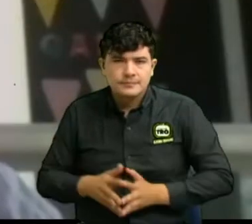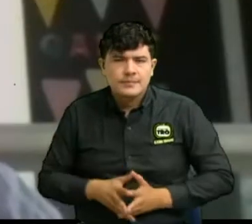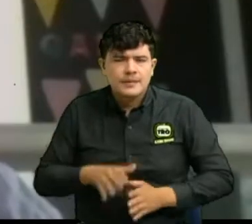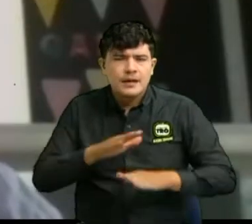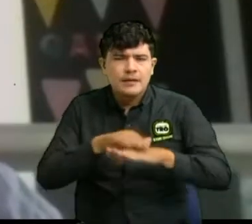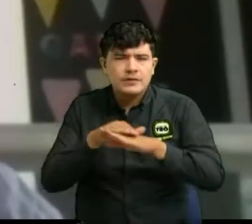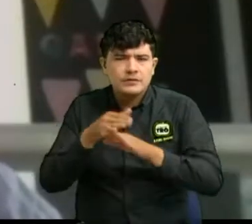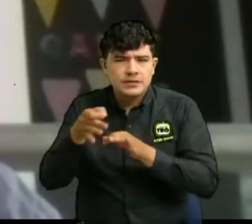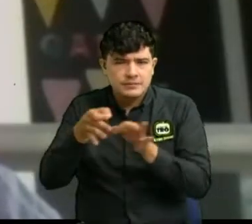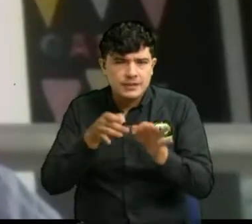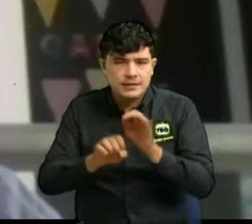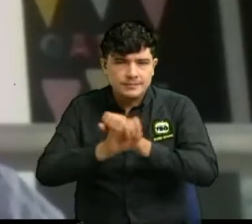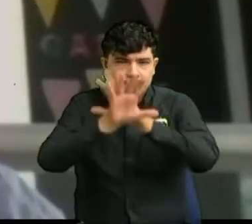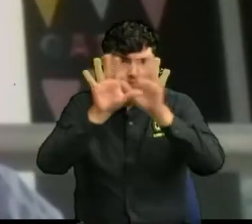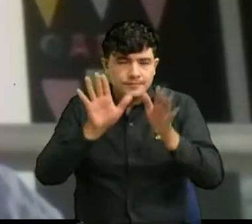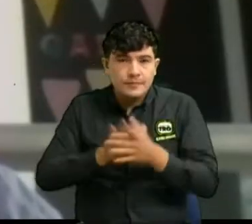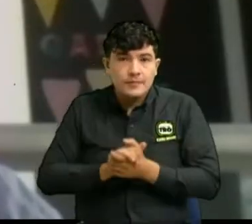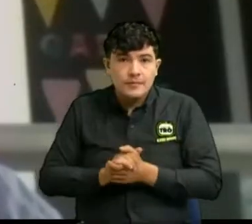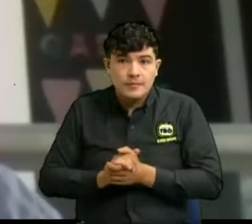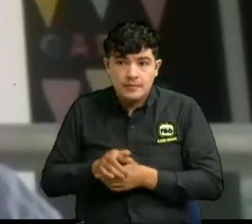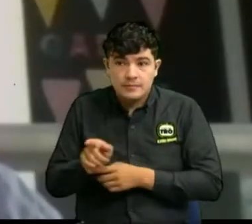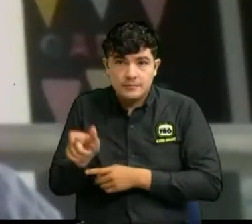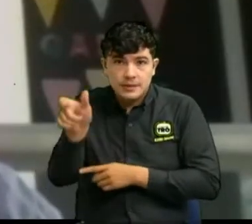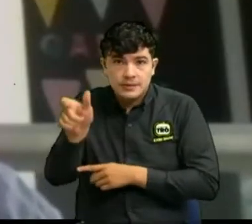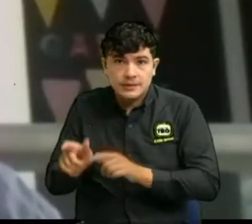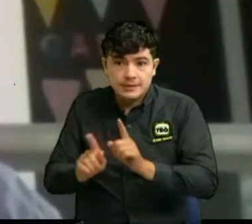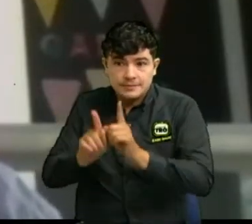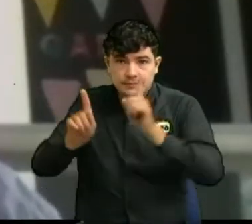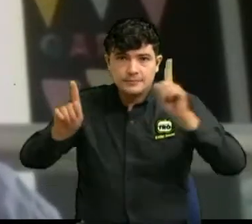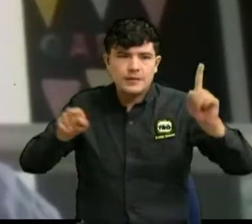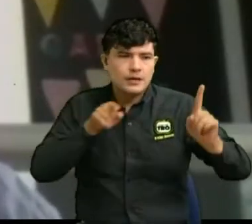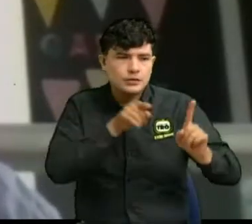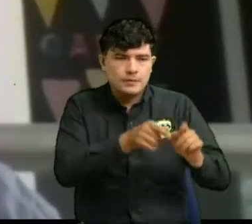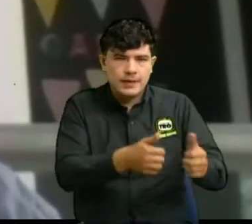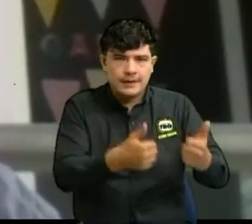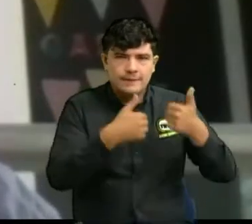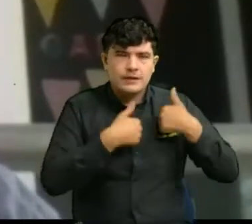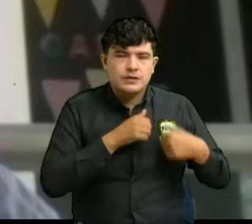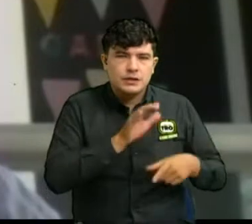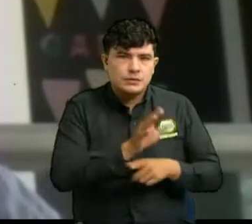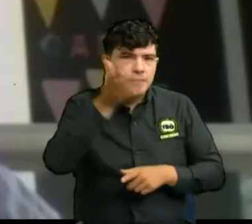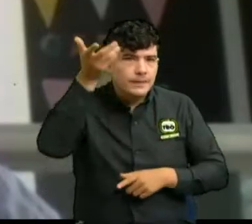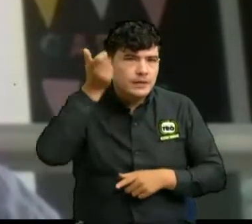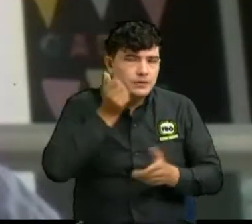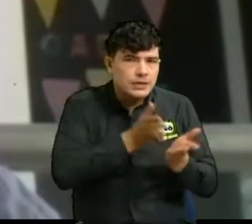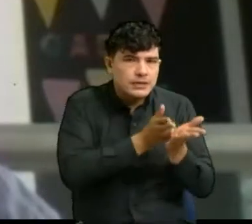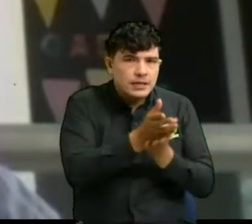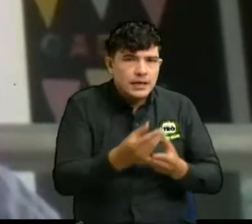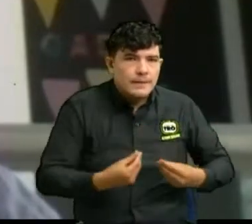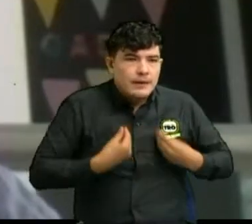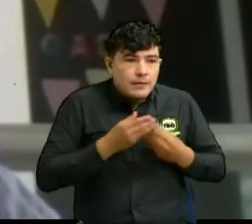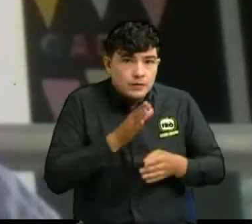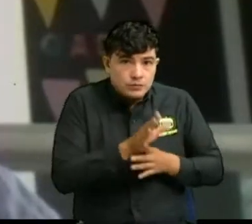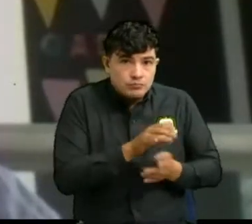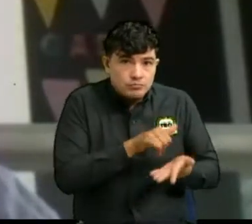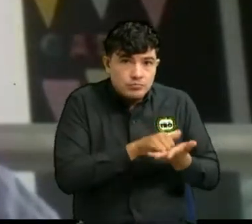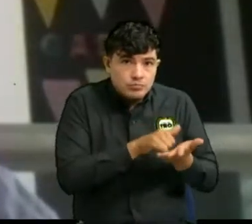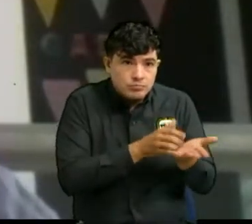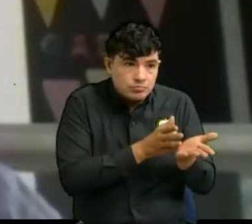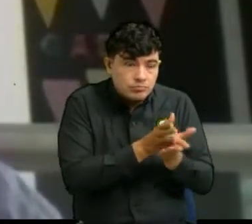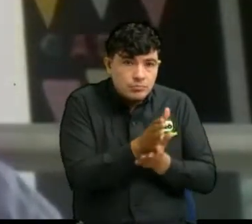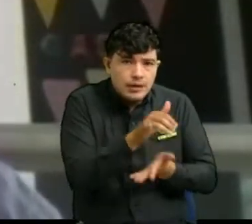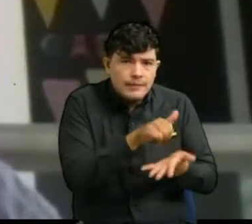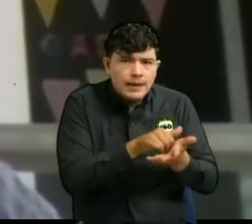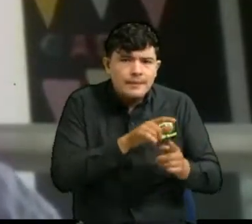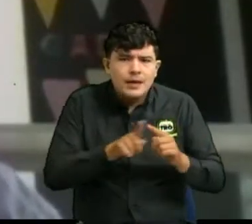indica que el cónyuge separado es beneficiario de la pensión de sobrevivientes cuando el vínculo está vigente. Aquí